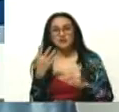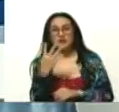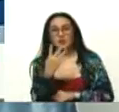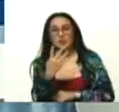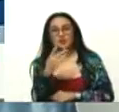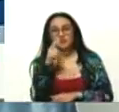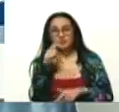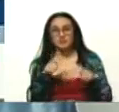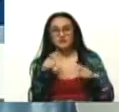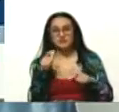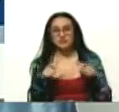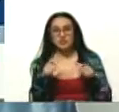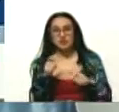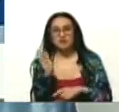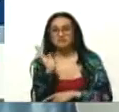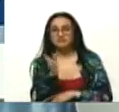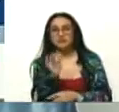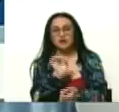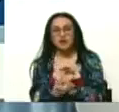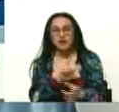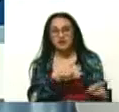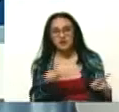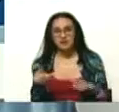694 personas condenadas.